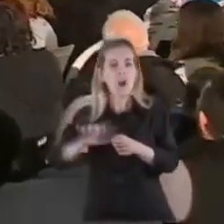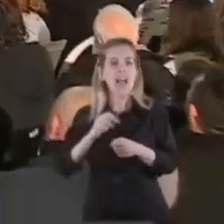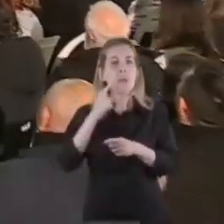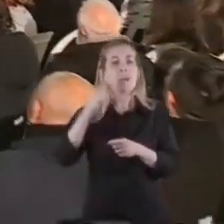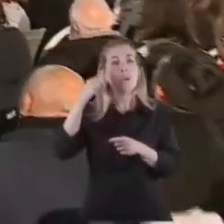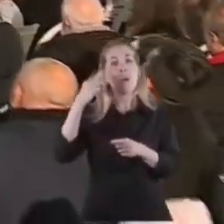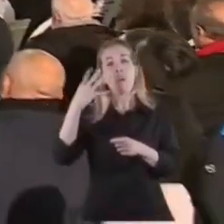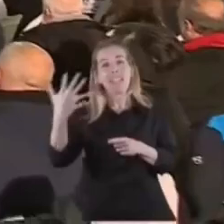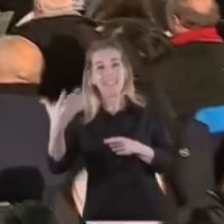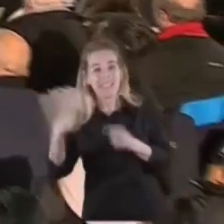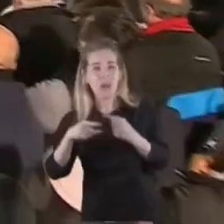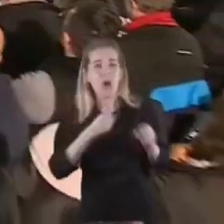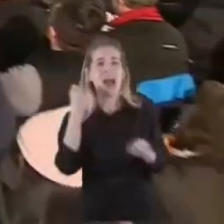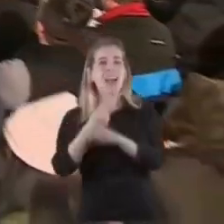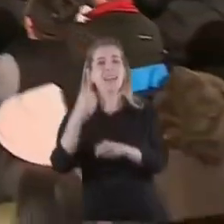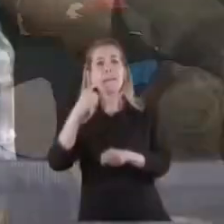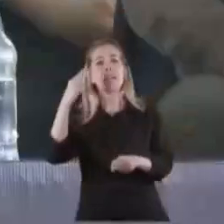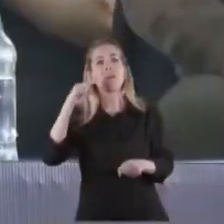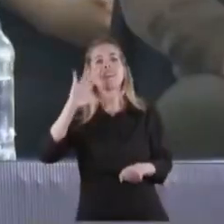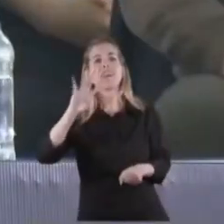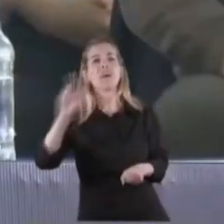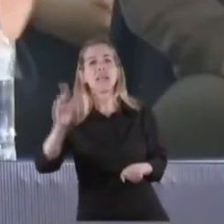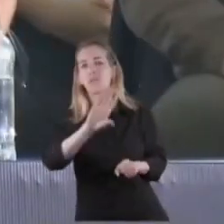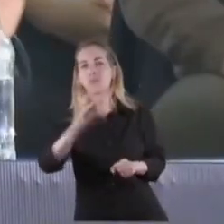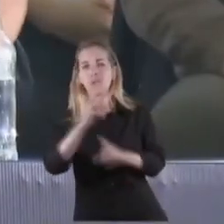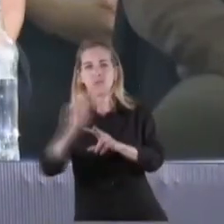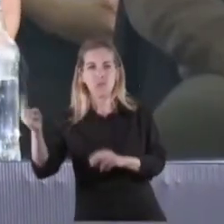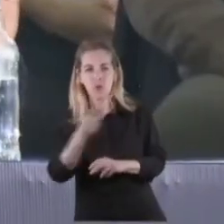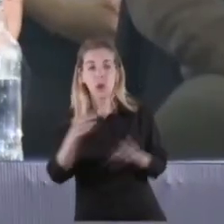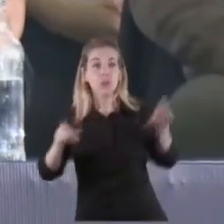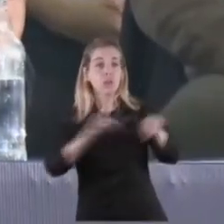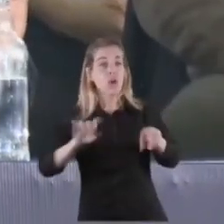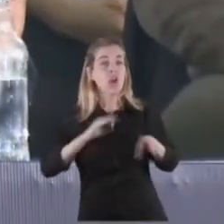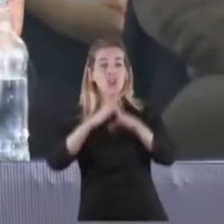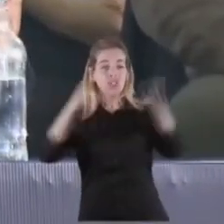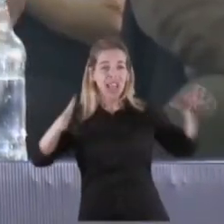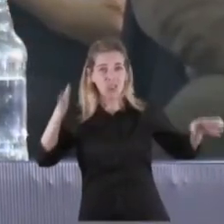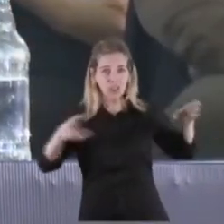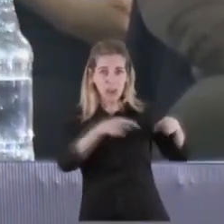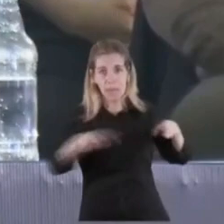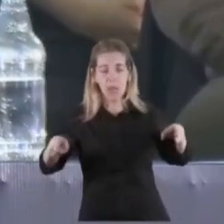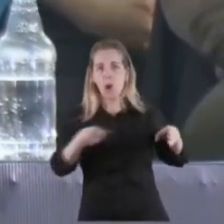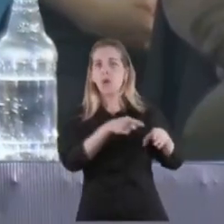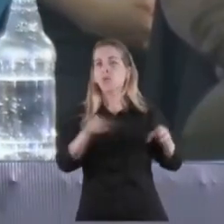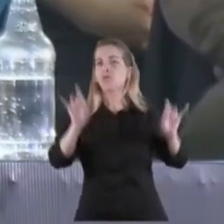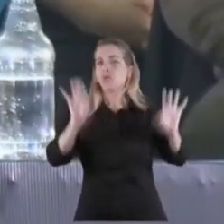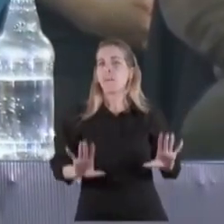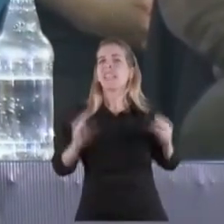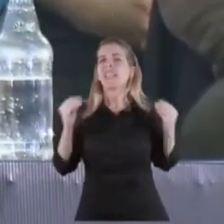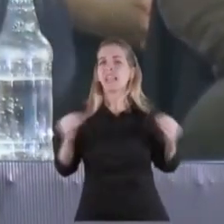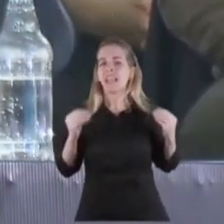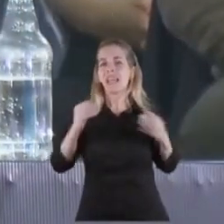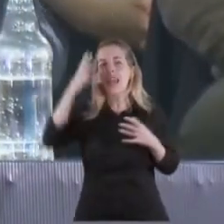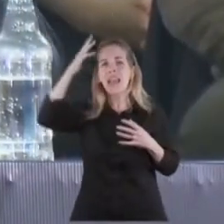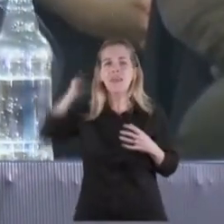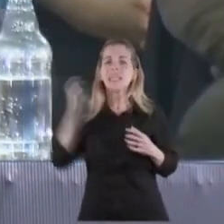fue en 1952. En el medio renunció a todos los honores. Lo único que quería era que pase